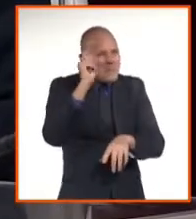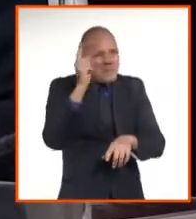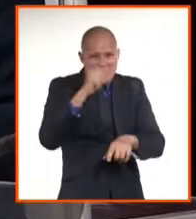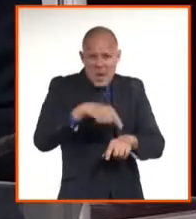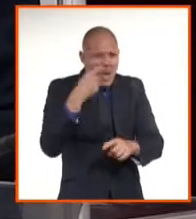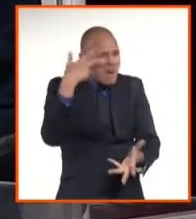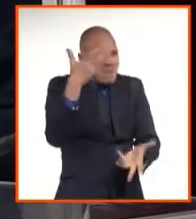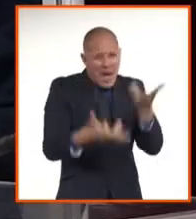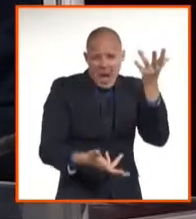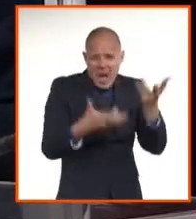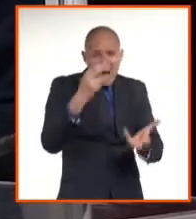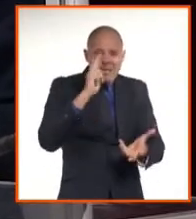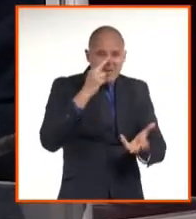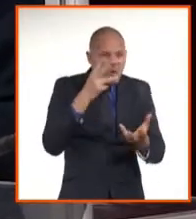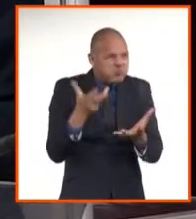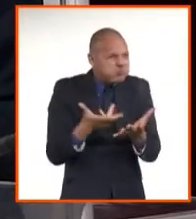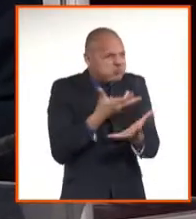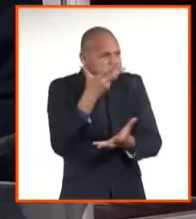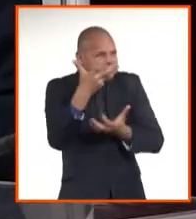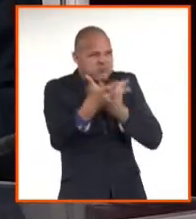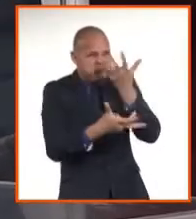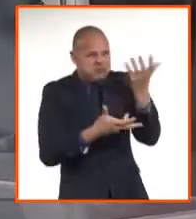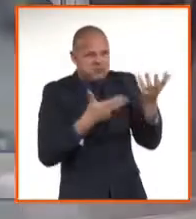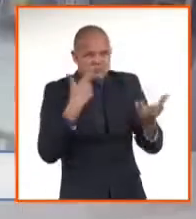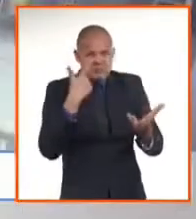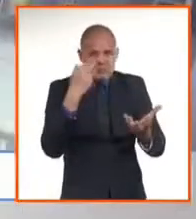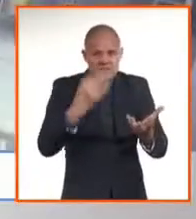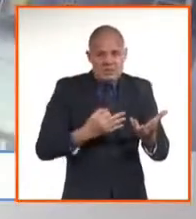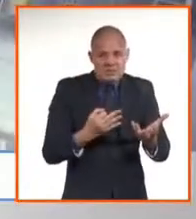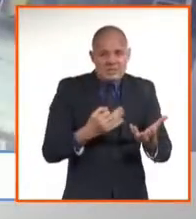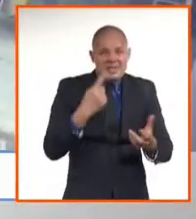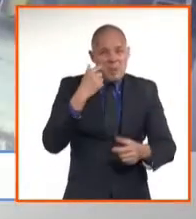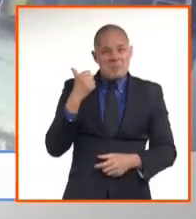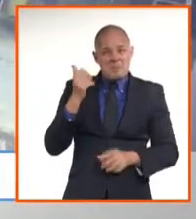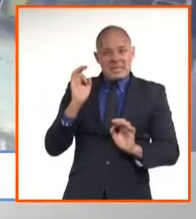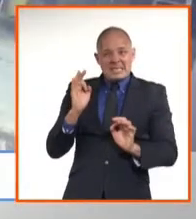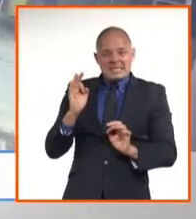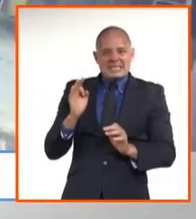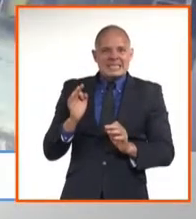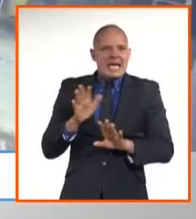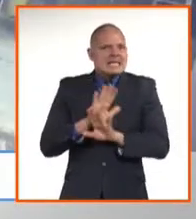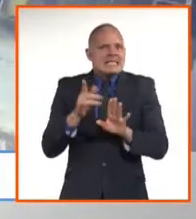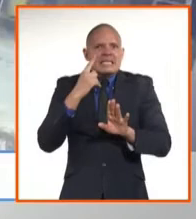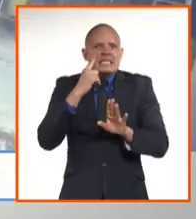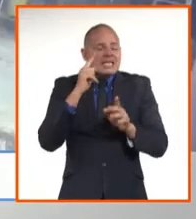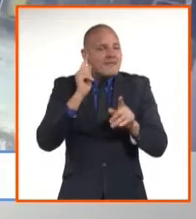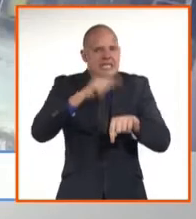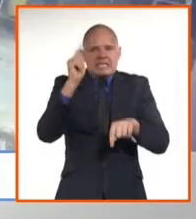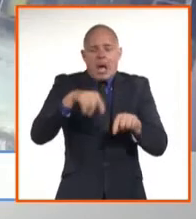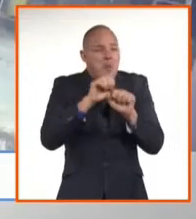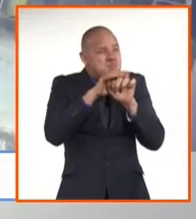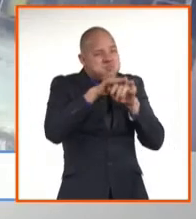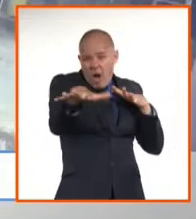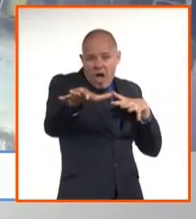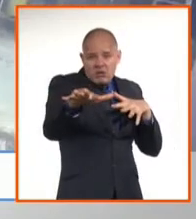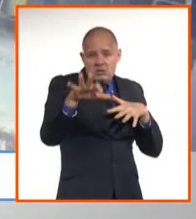imágenes de la presentación, cómo se propaga exactamente